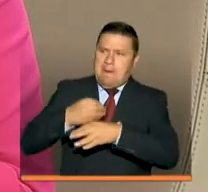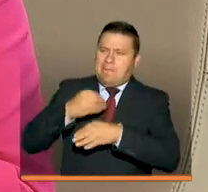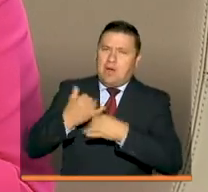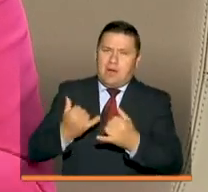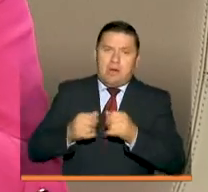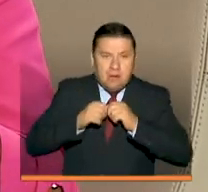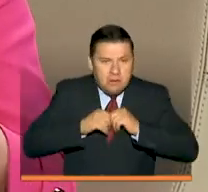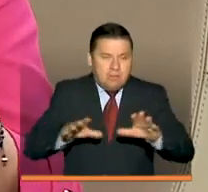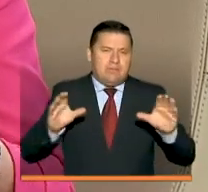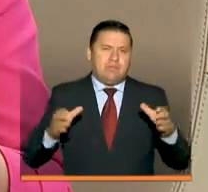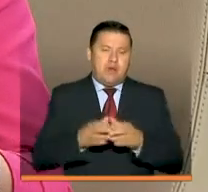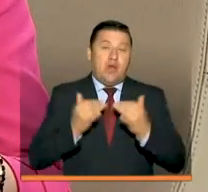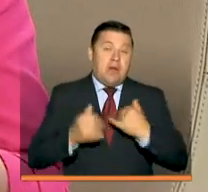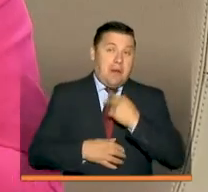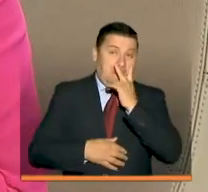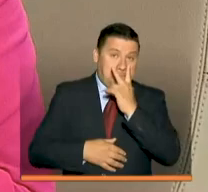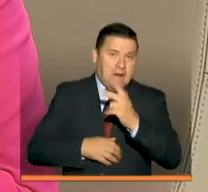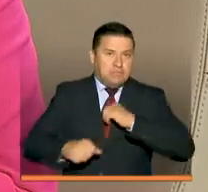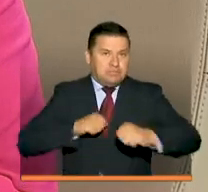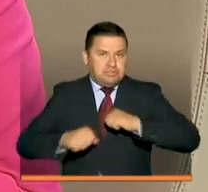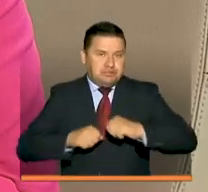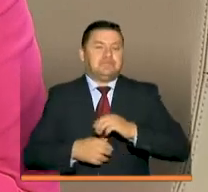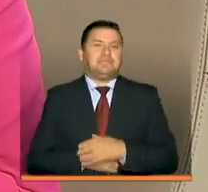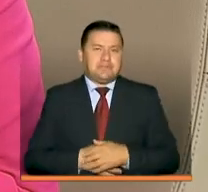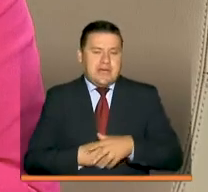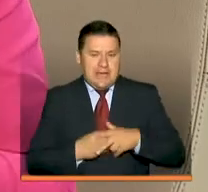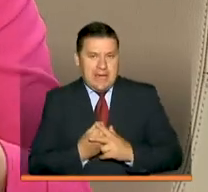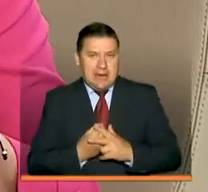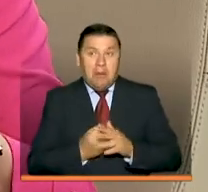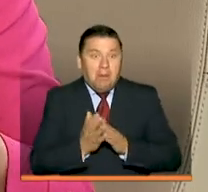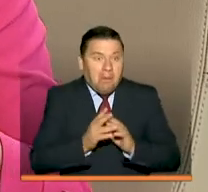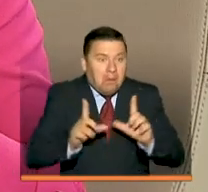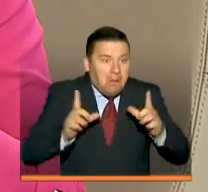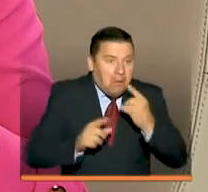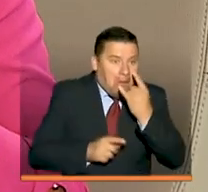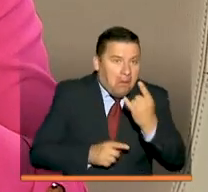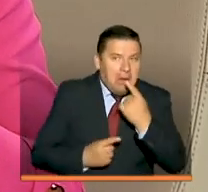el día del lanzamiento y que ya los vemos muy activos usando la herramienta que va a ser tan